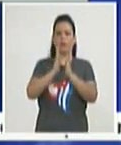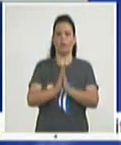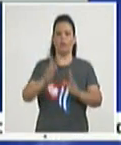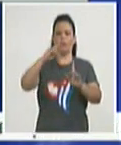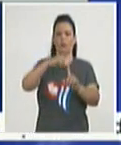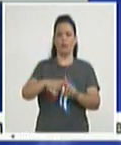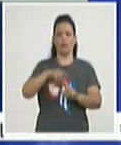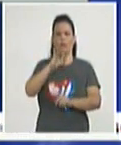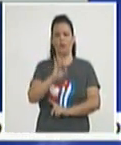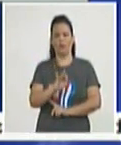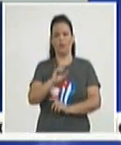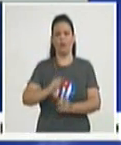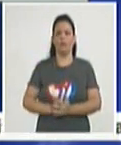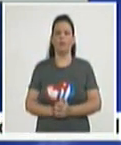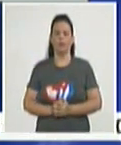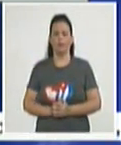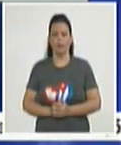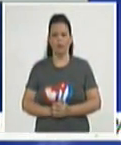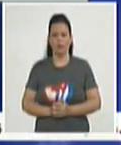solo 2 positivos.